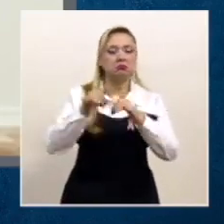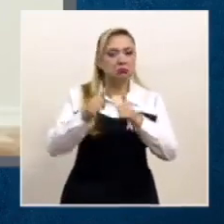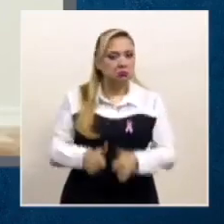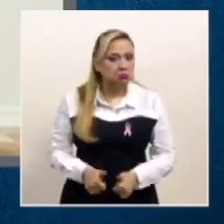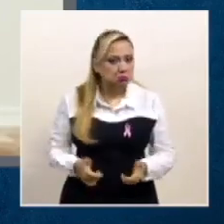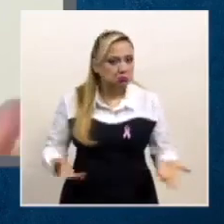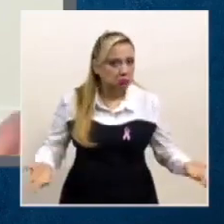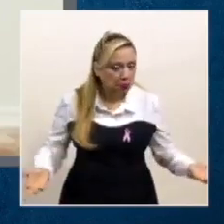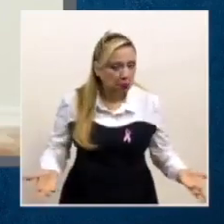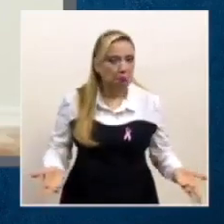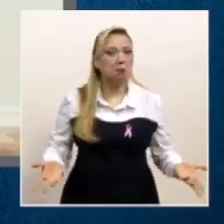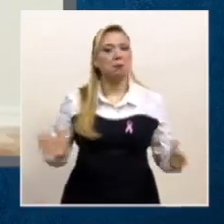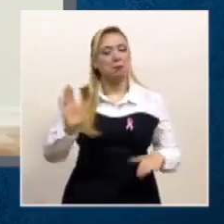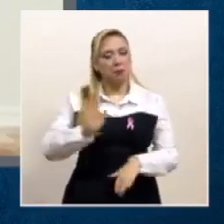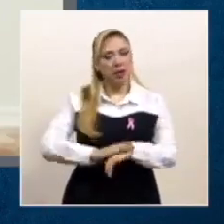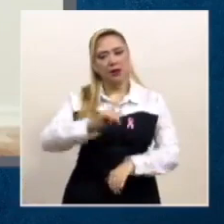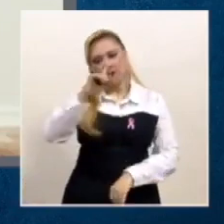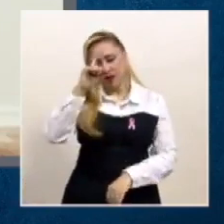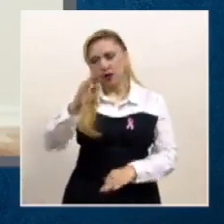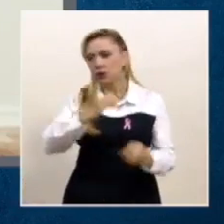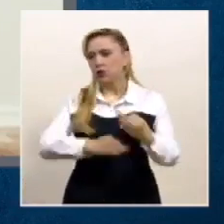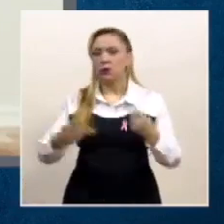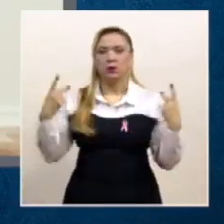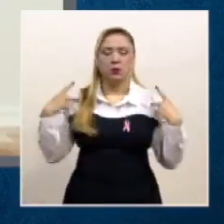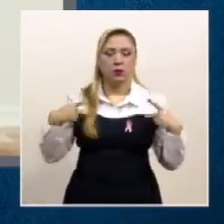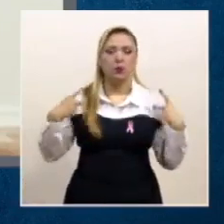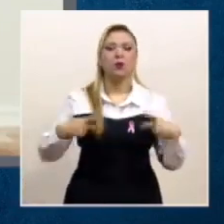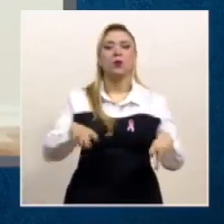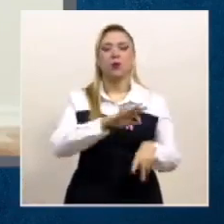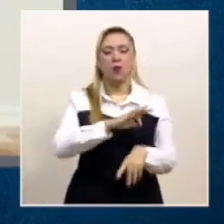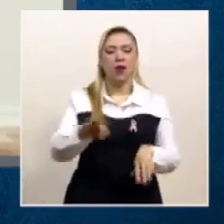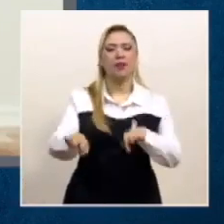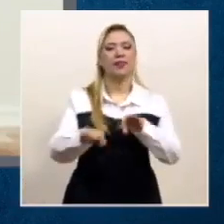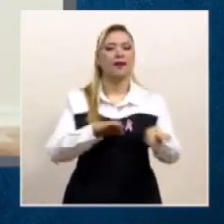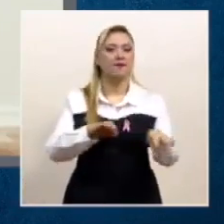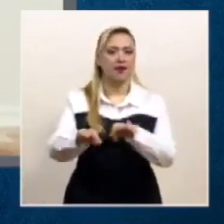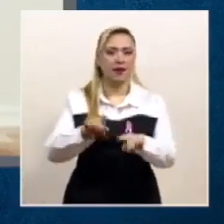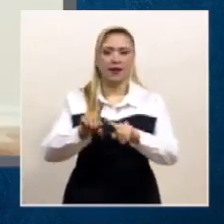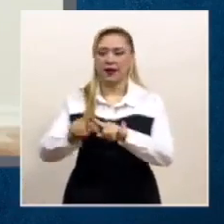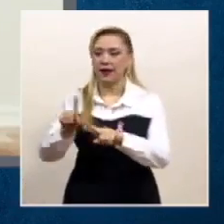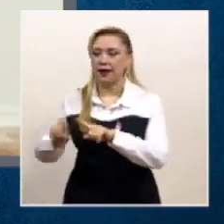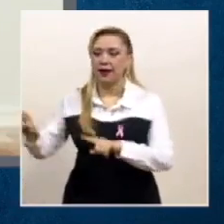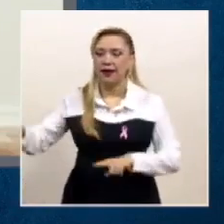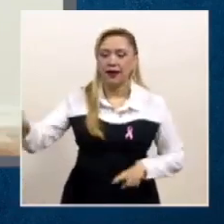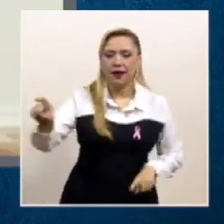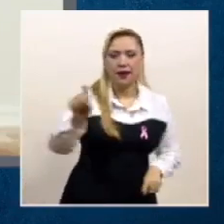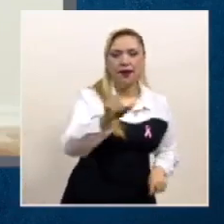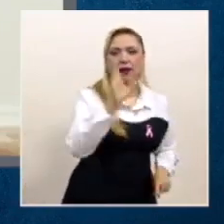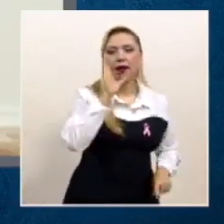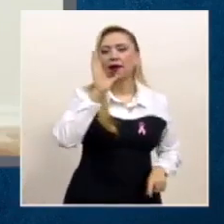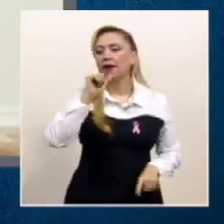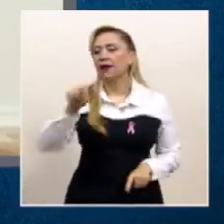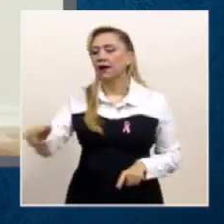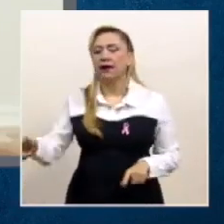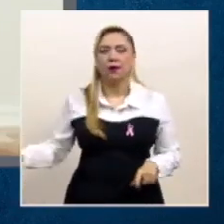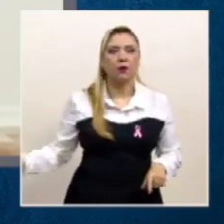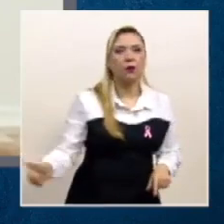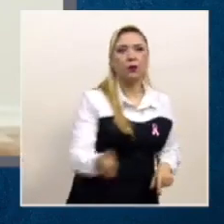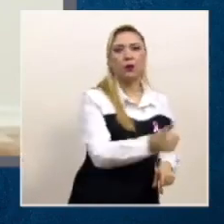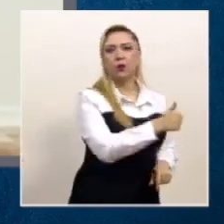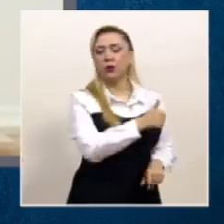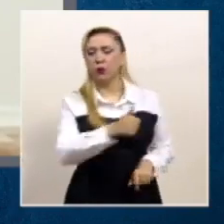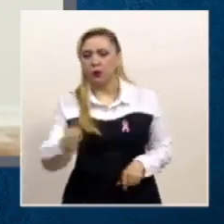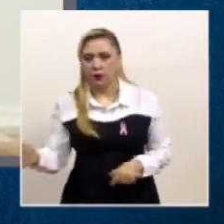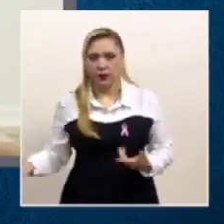tener diversidad para atender a la diversidad de personas que existe y eso es maravilloso. Y también que